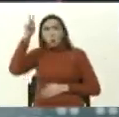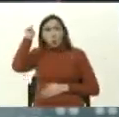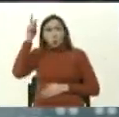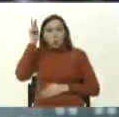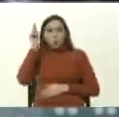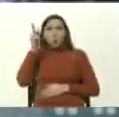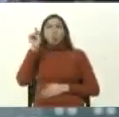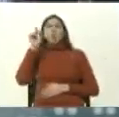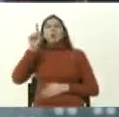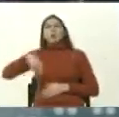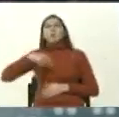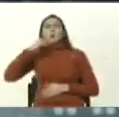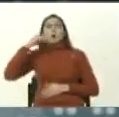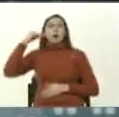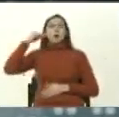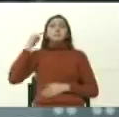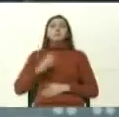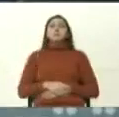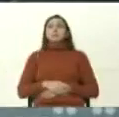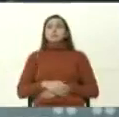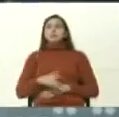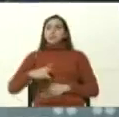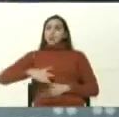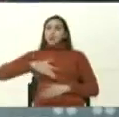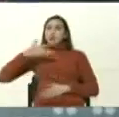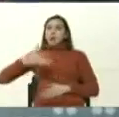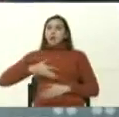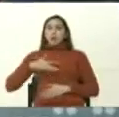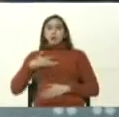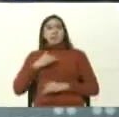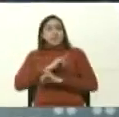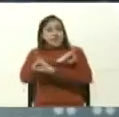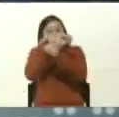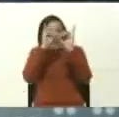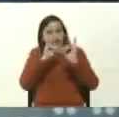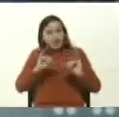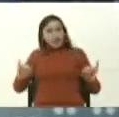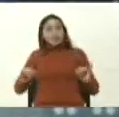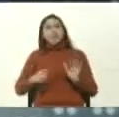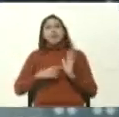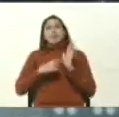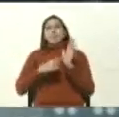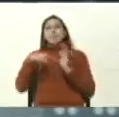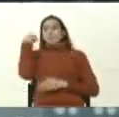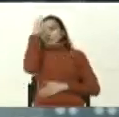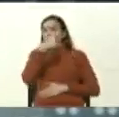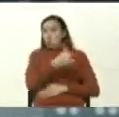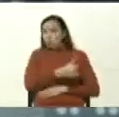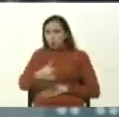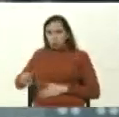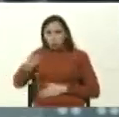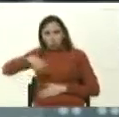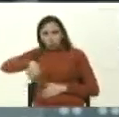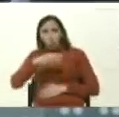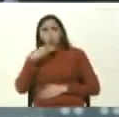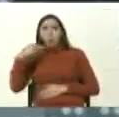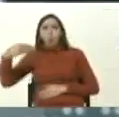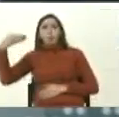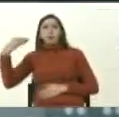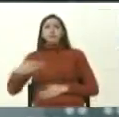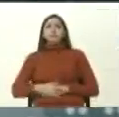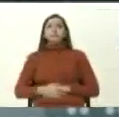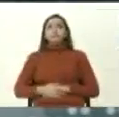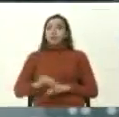de los profesores. Bueno, el sentimiento de felicidad que estamos viendo en el rostro de los niños, las niñas, los jóvenes.